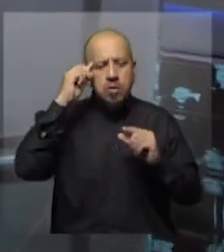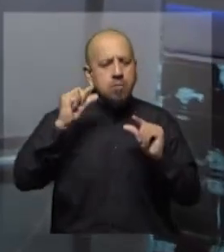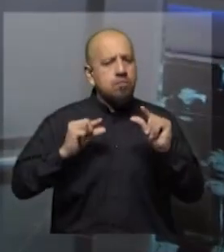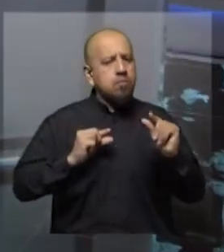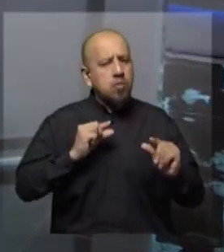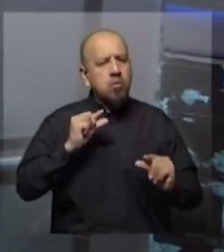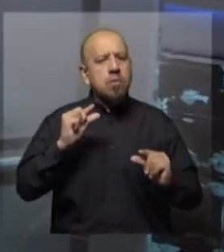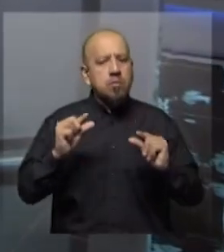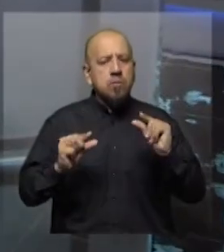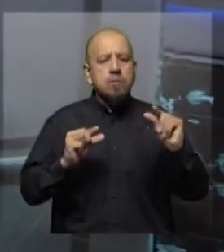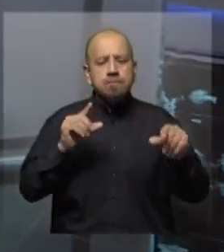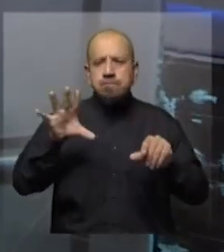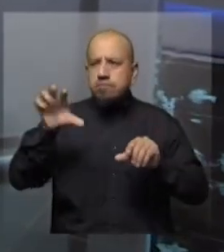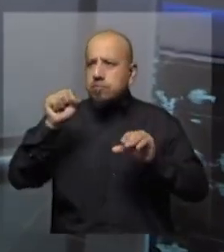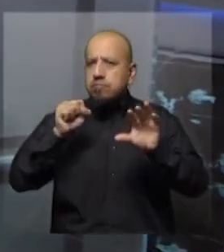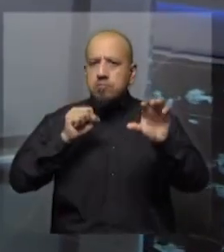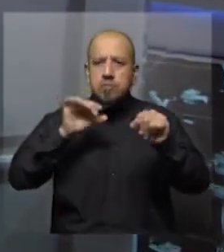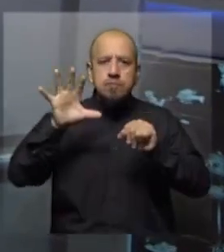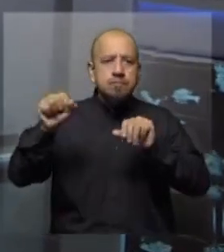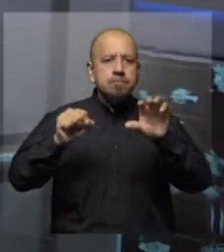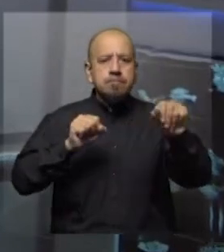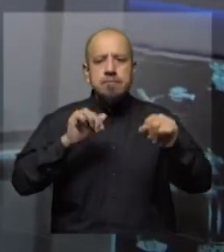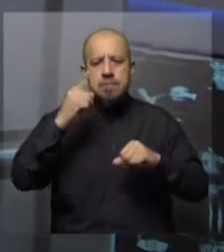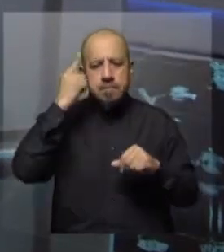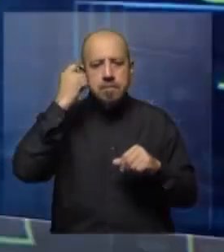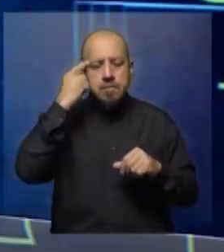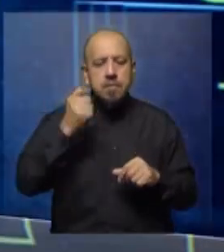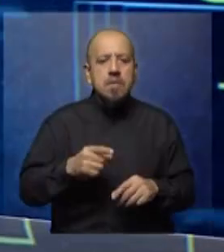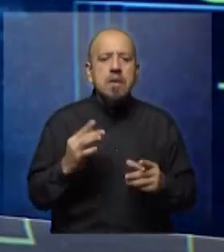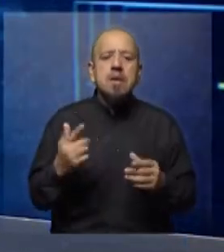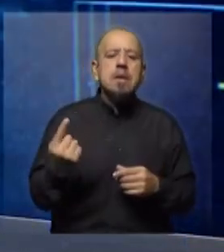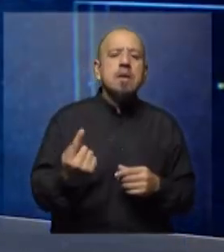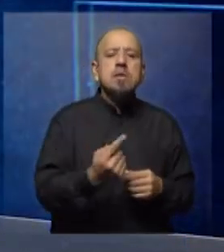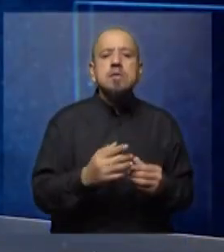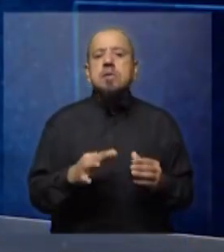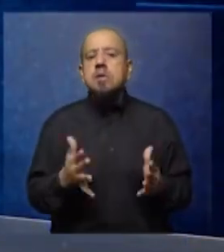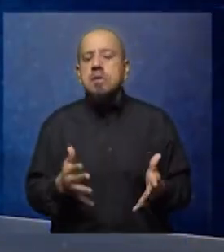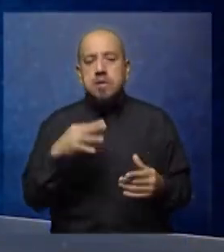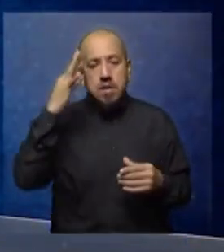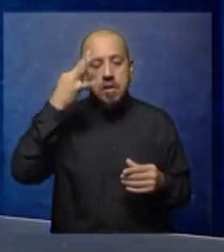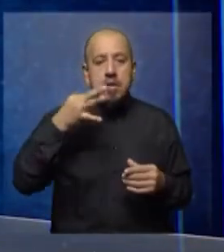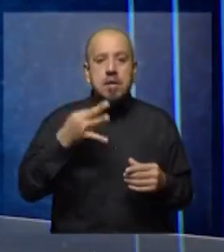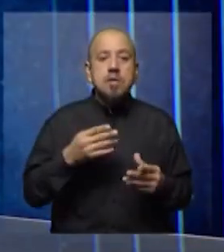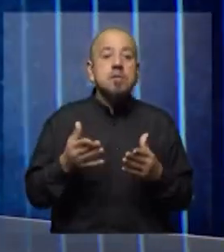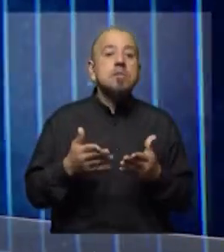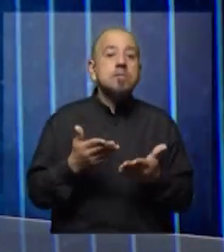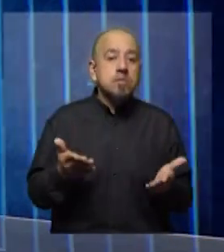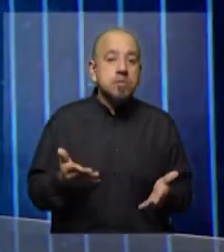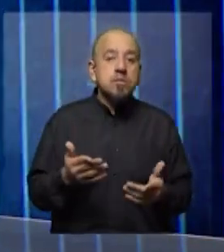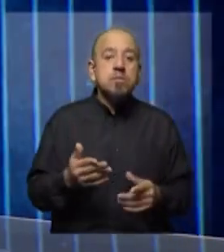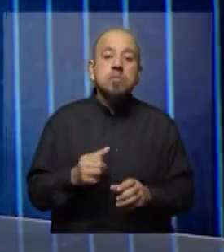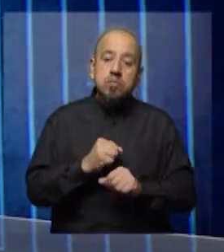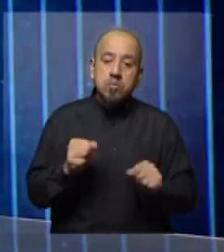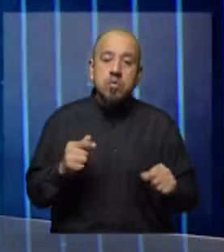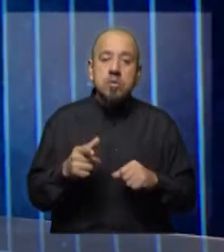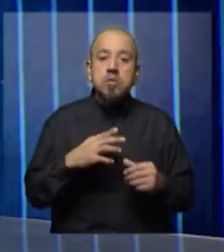poder sintonizar con esa experiencia y poder establecer en qué lugar en qué plano de la realidad en qué dimensión vos